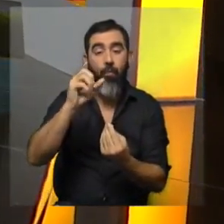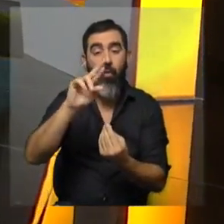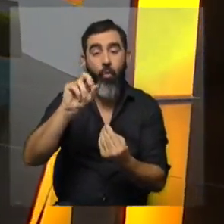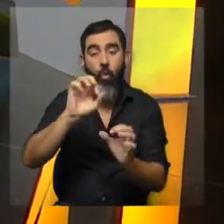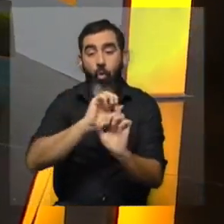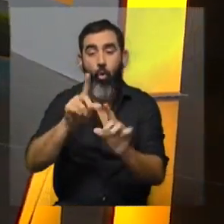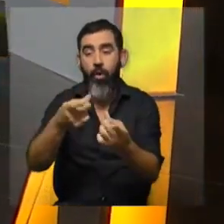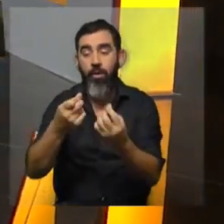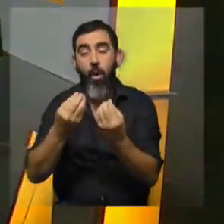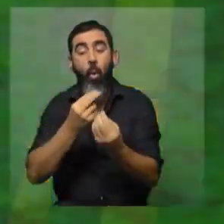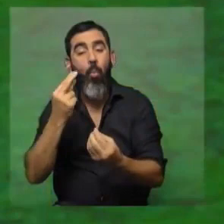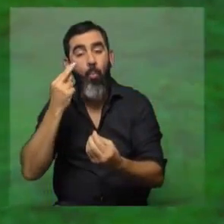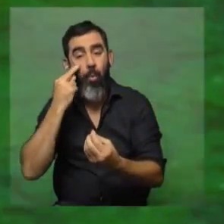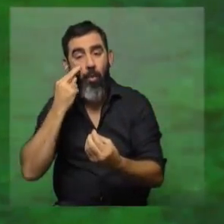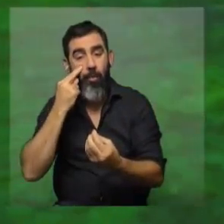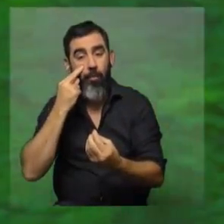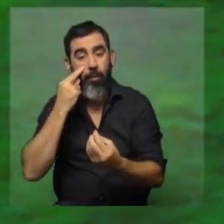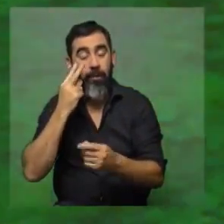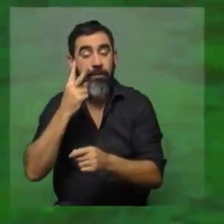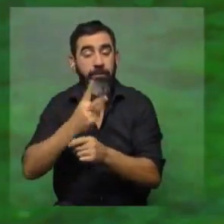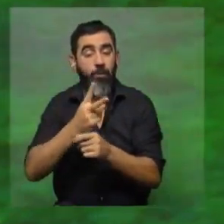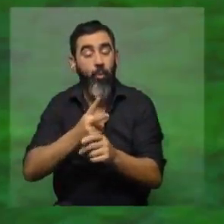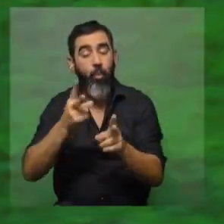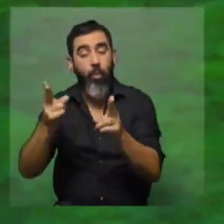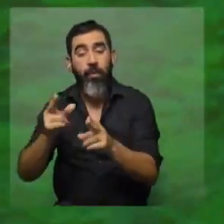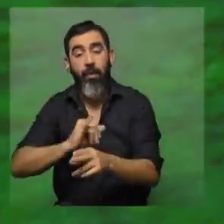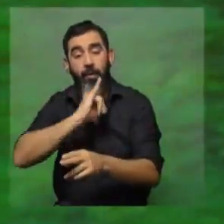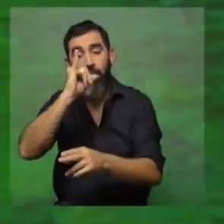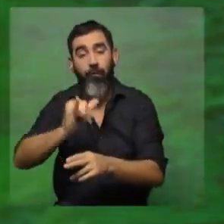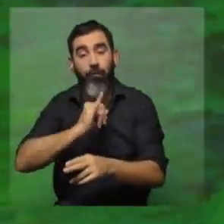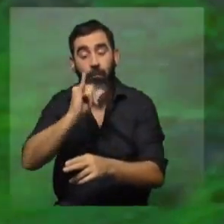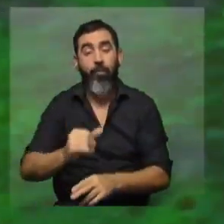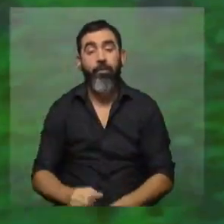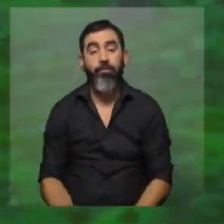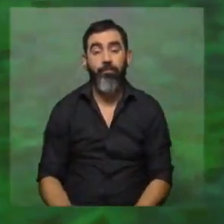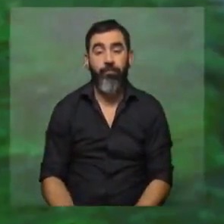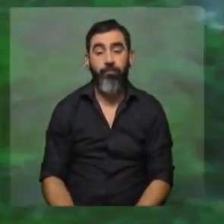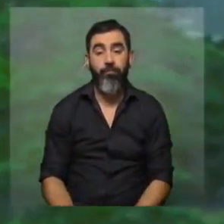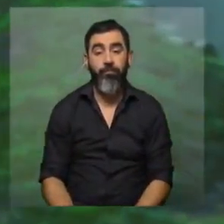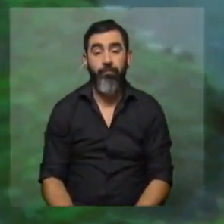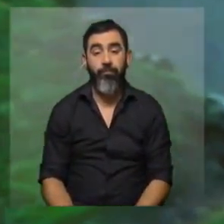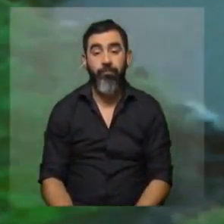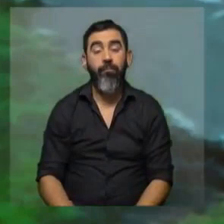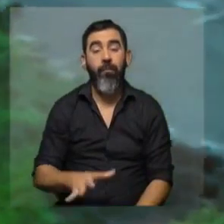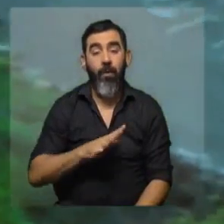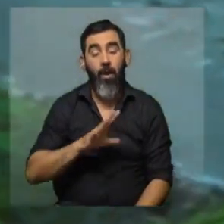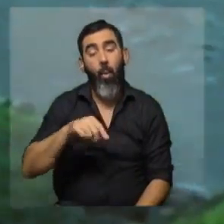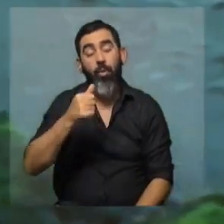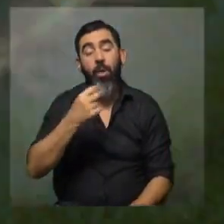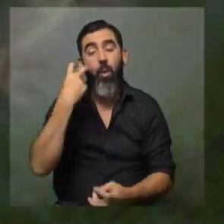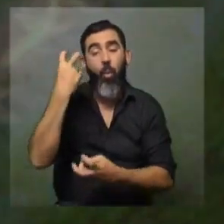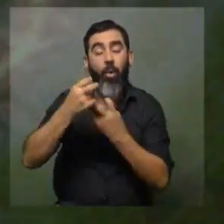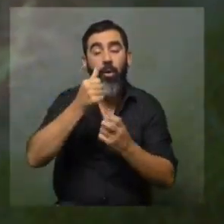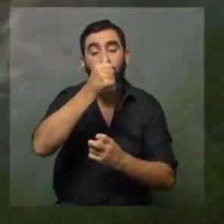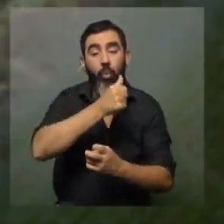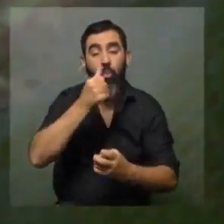problema? Ahora, lo que vemos en la segunda parte del informe que nos dejó Daniela Hirschfeld, bueno, aparecen las alternativas, la búsqueda